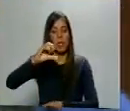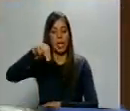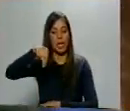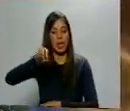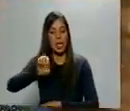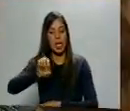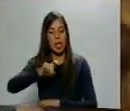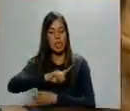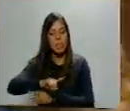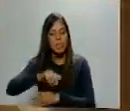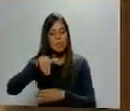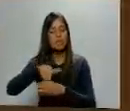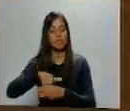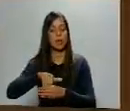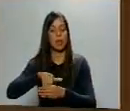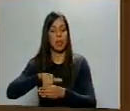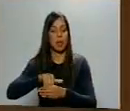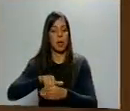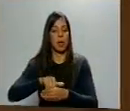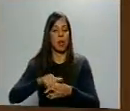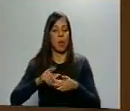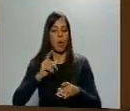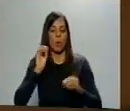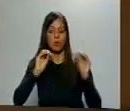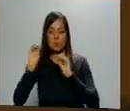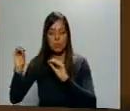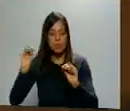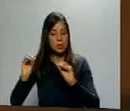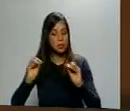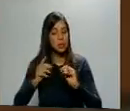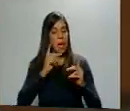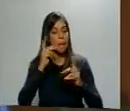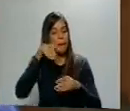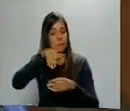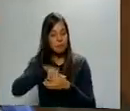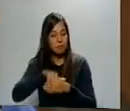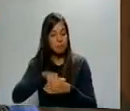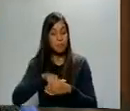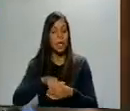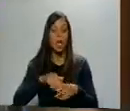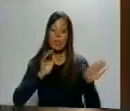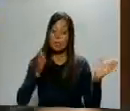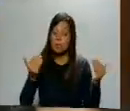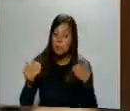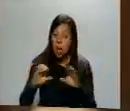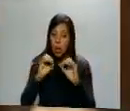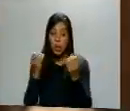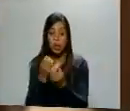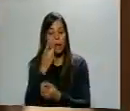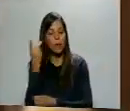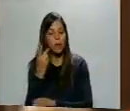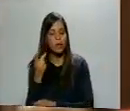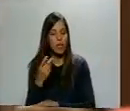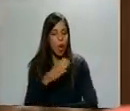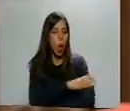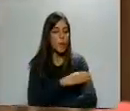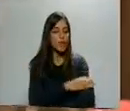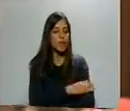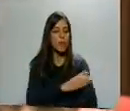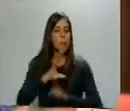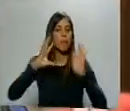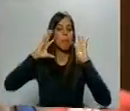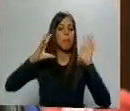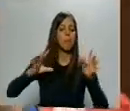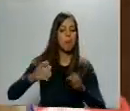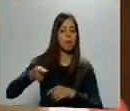elecciones donde deben participar los partidos políticos. Y entonces ellos, ¿qué hacen? Sabotear.